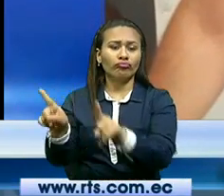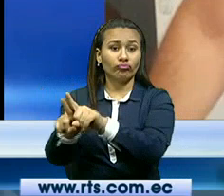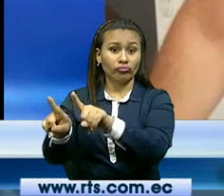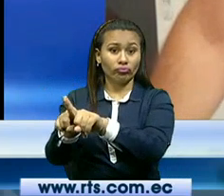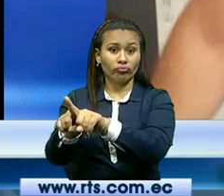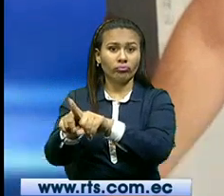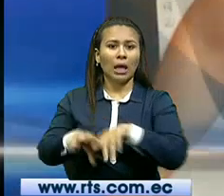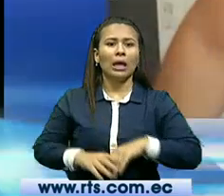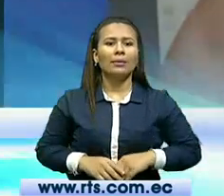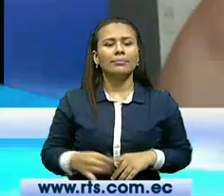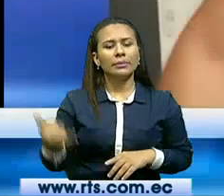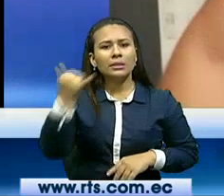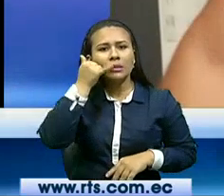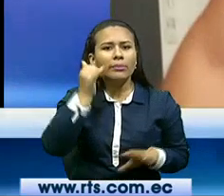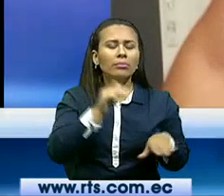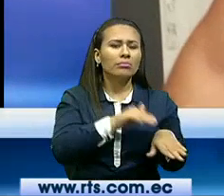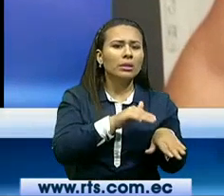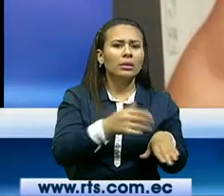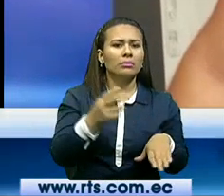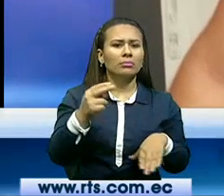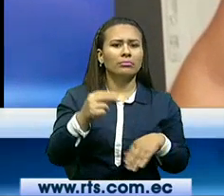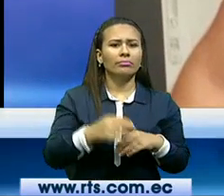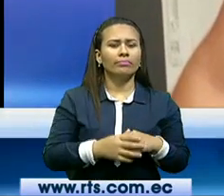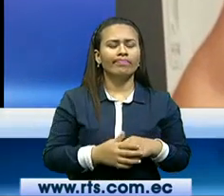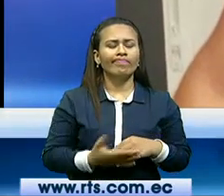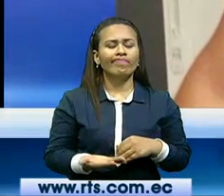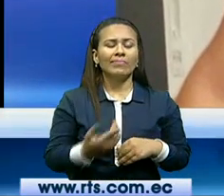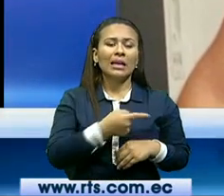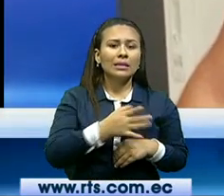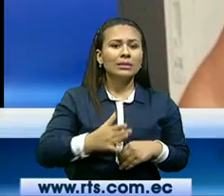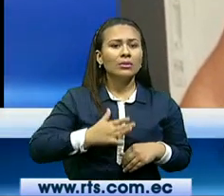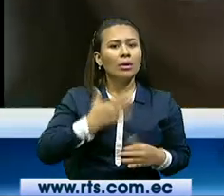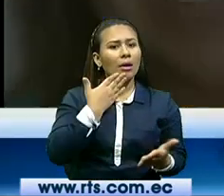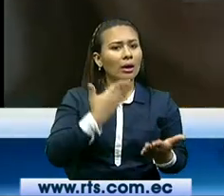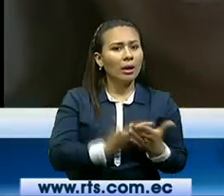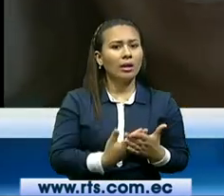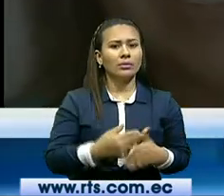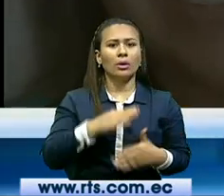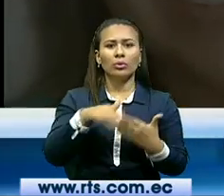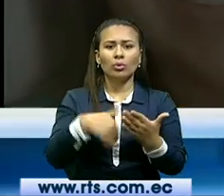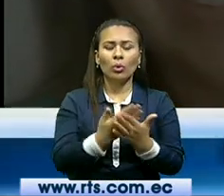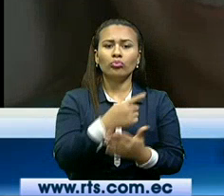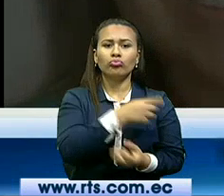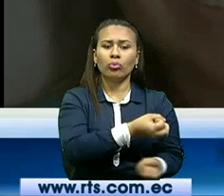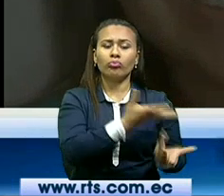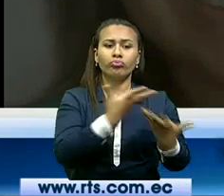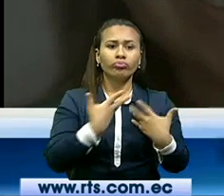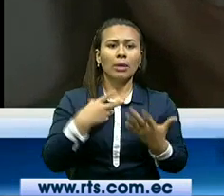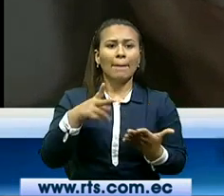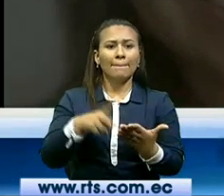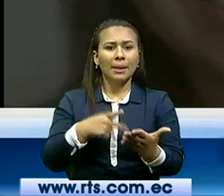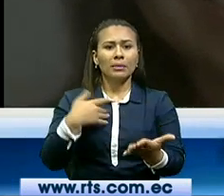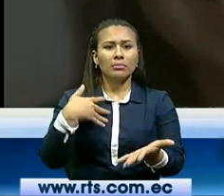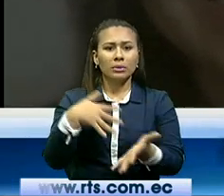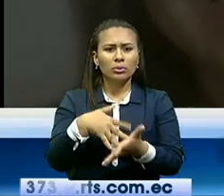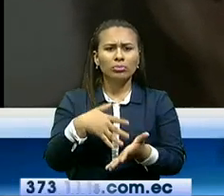Me dice, señora Nancy, la llamo para agradecerle todo lo que ha hecho por mí, por pagarme los estudios. Y si sabe que yo ya no